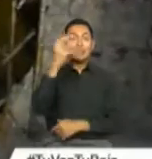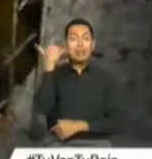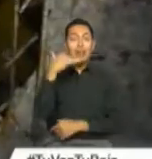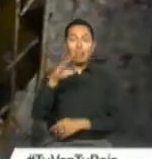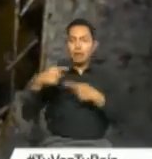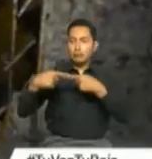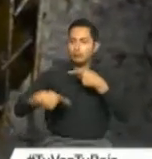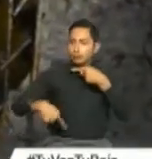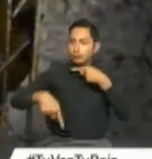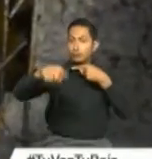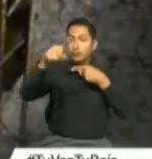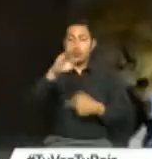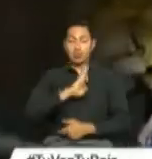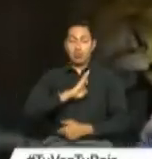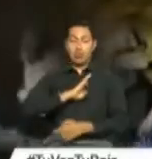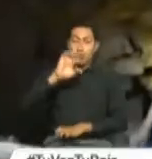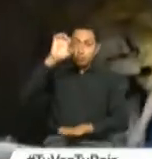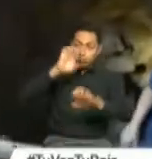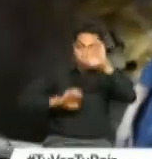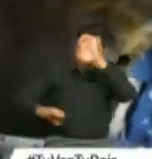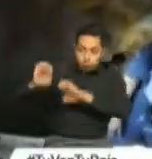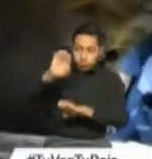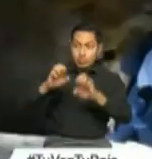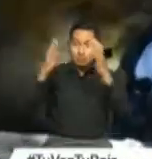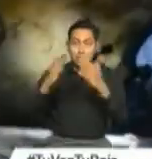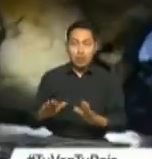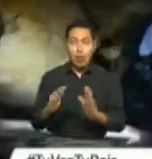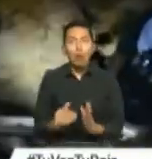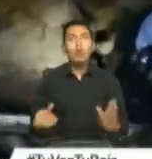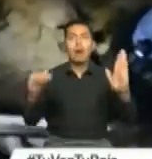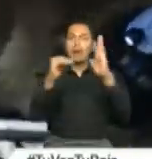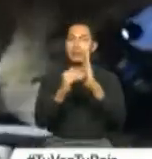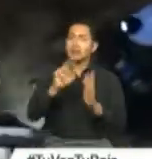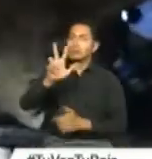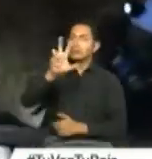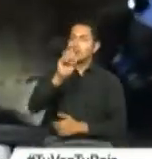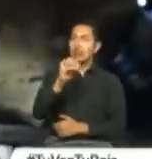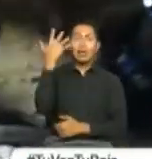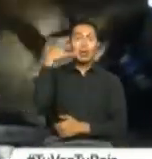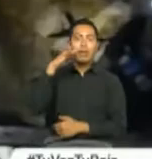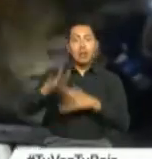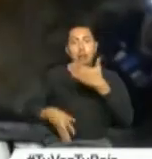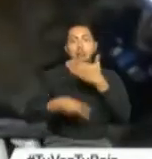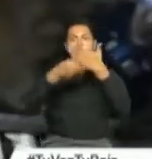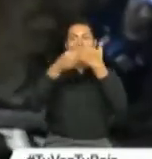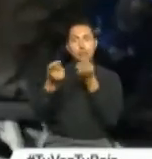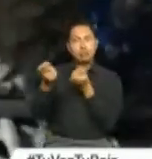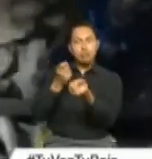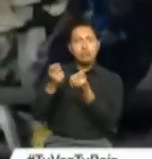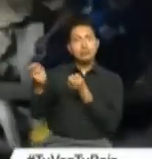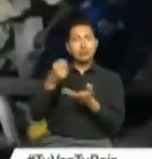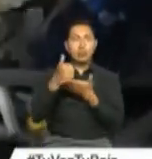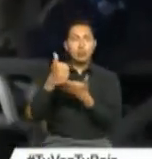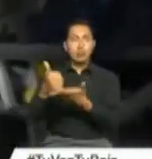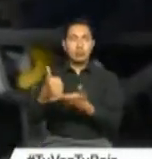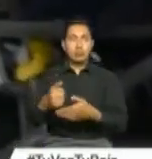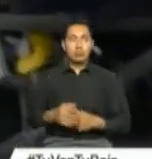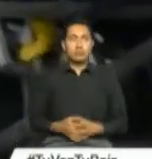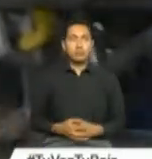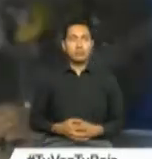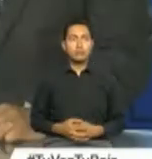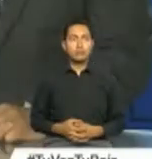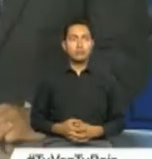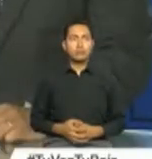de las evaluaciones técnicas y operativas podría ser renovado por 30 días más. Luis Andrade, Noticiero Ciudadano.